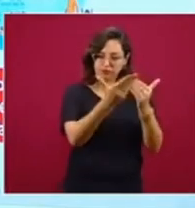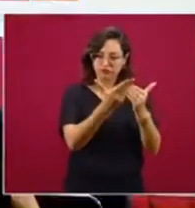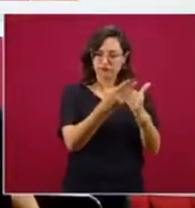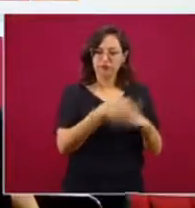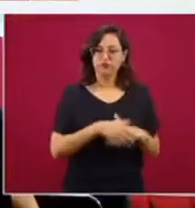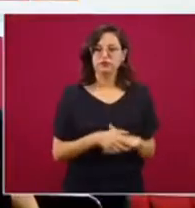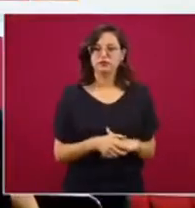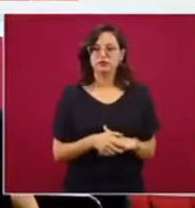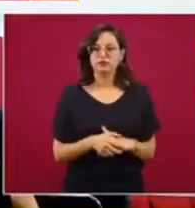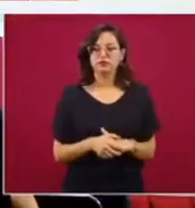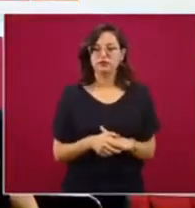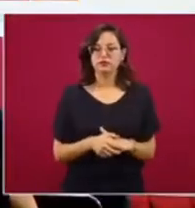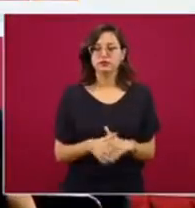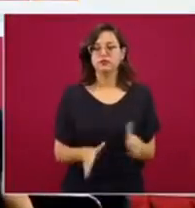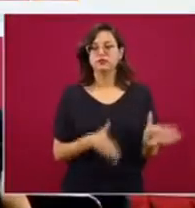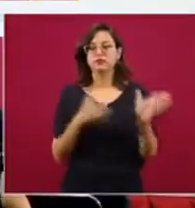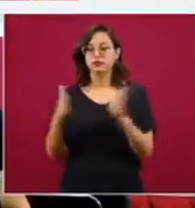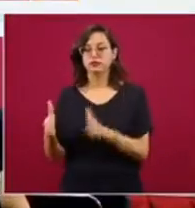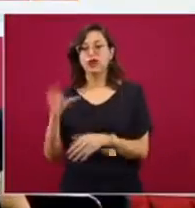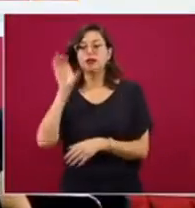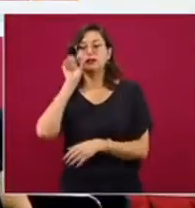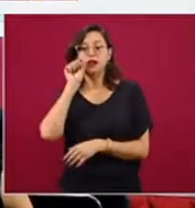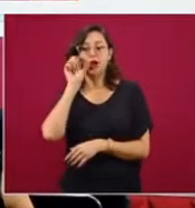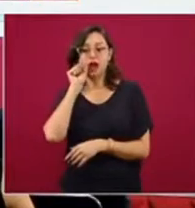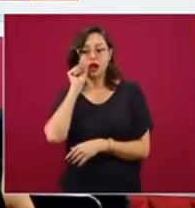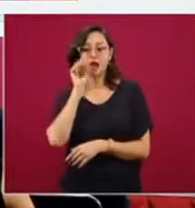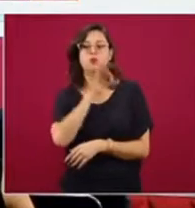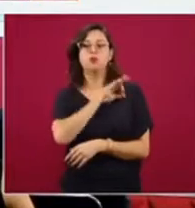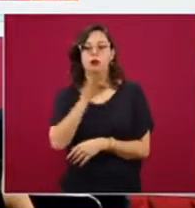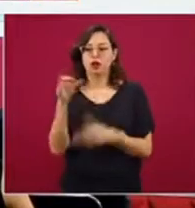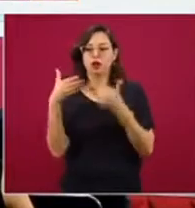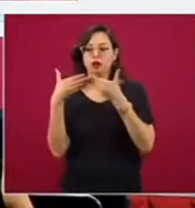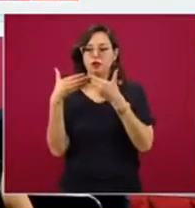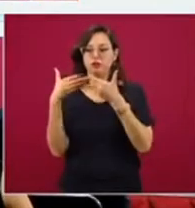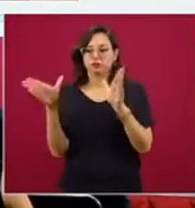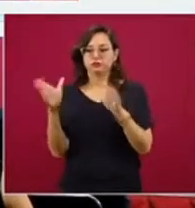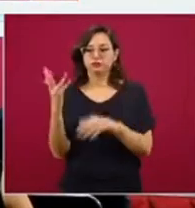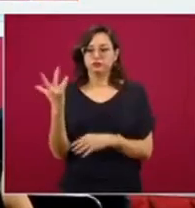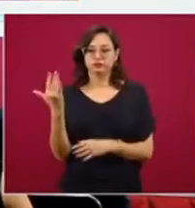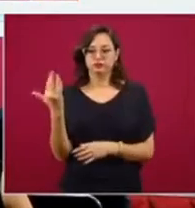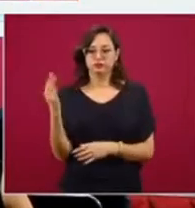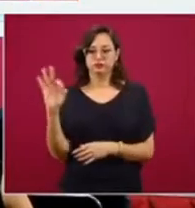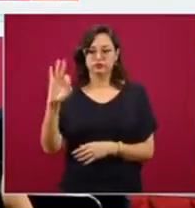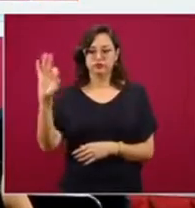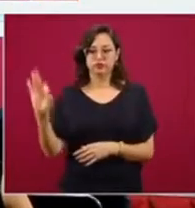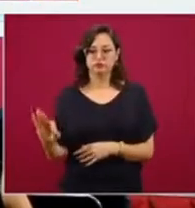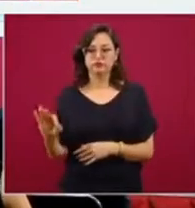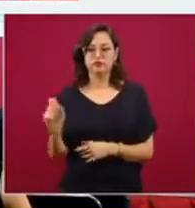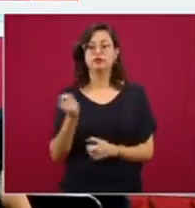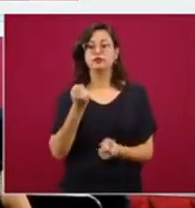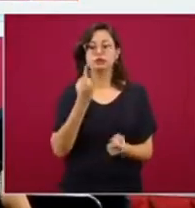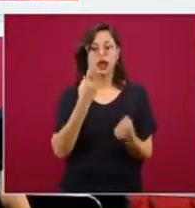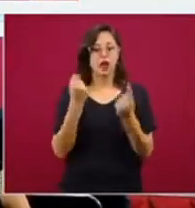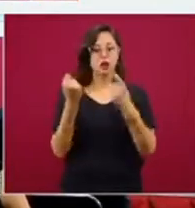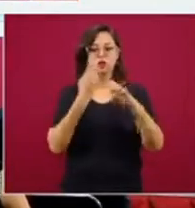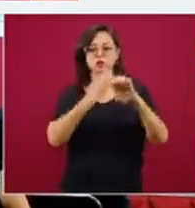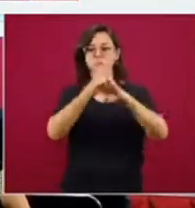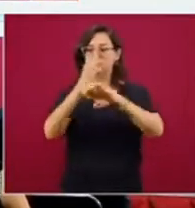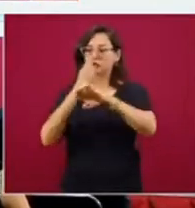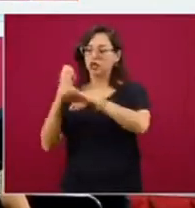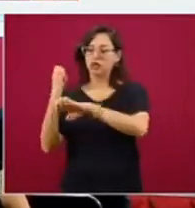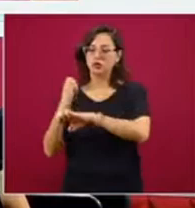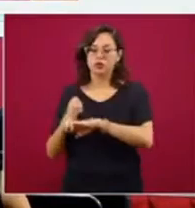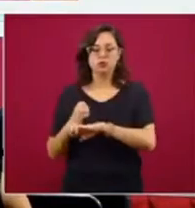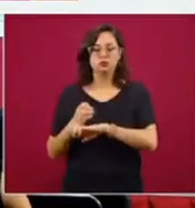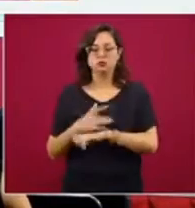entrega a domicilio, y en semáforo naranja se puede abrir ya a 50%. En algunas entidades federativas han